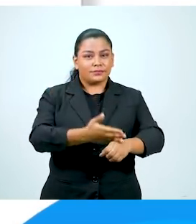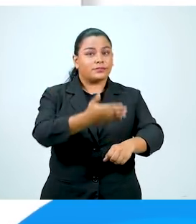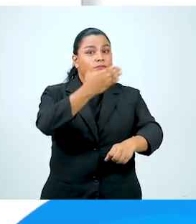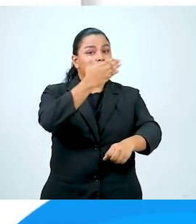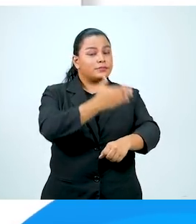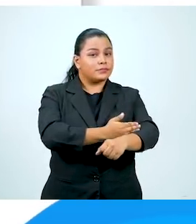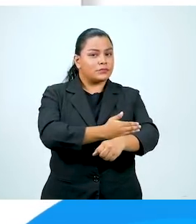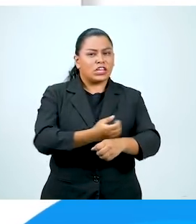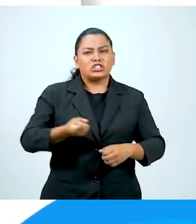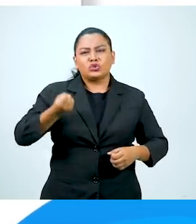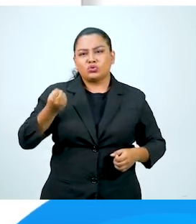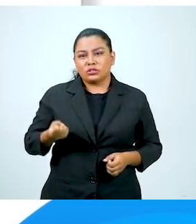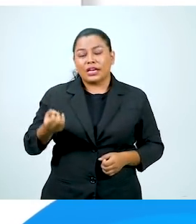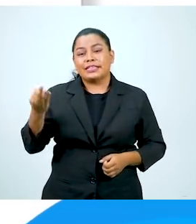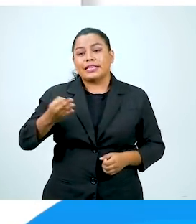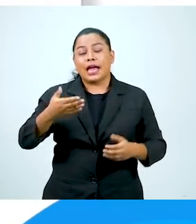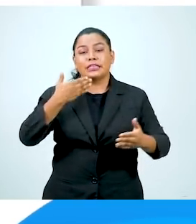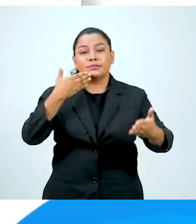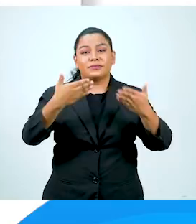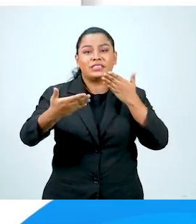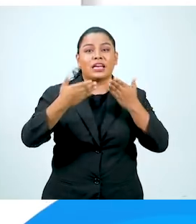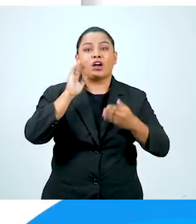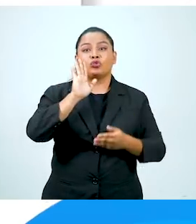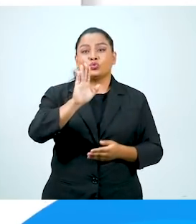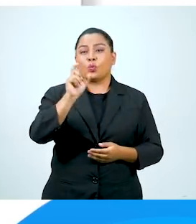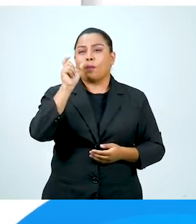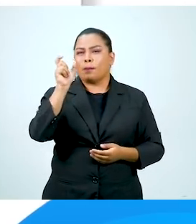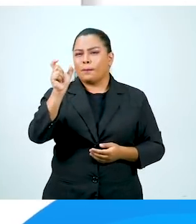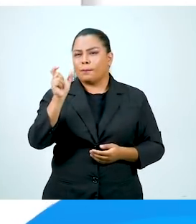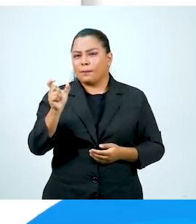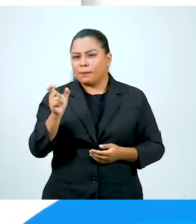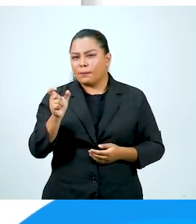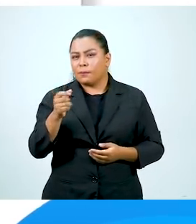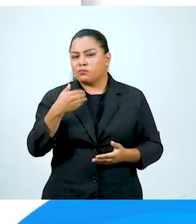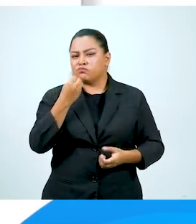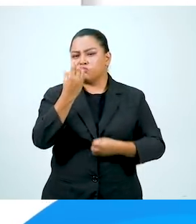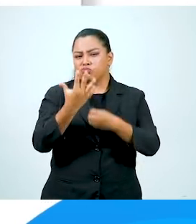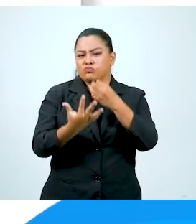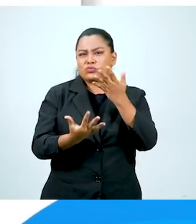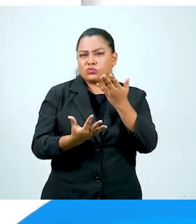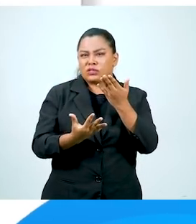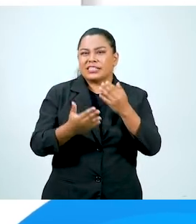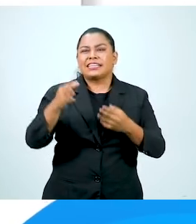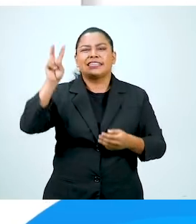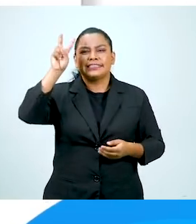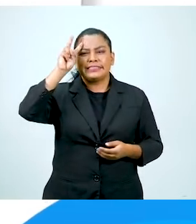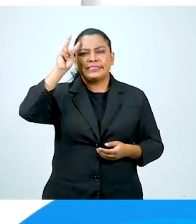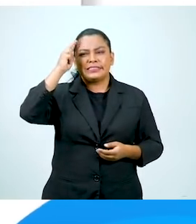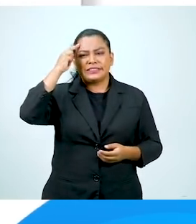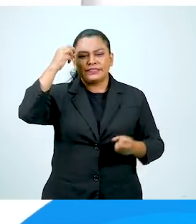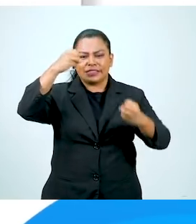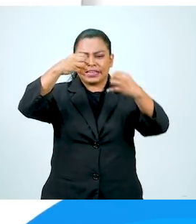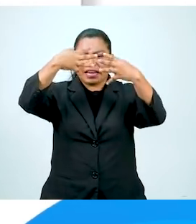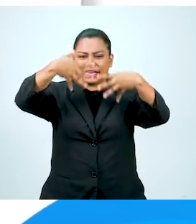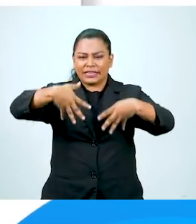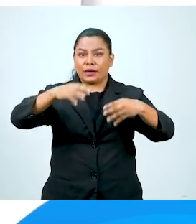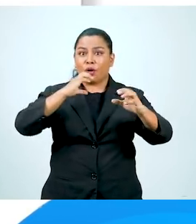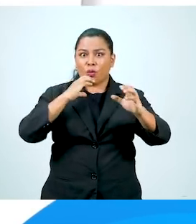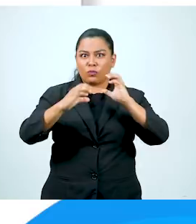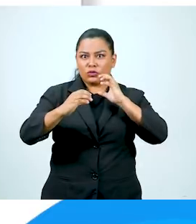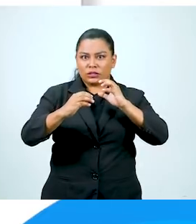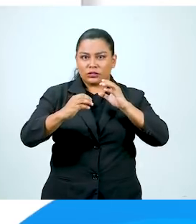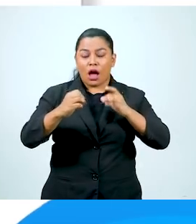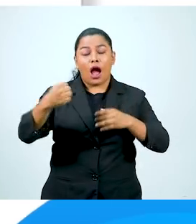anticipación, el estudiantado deberá explicar con sus palabras en qué consiste cada elemento del esquema de la